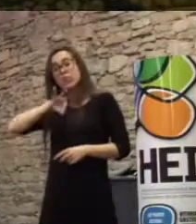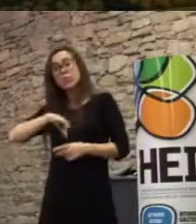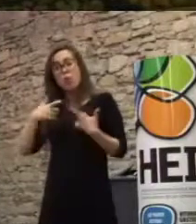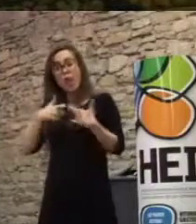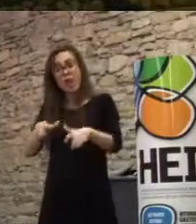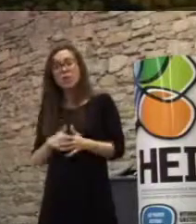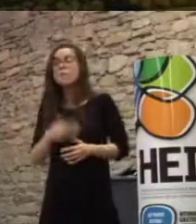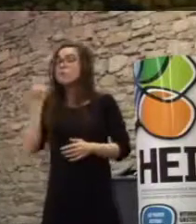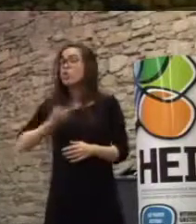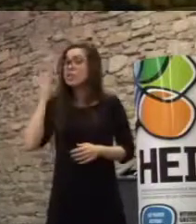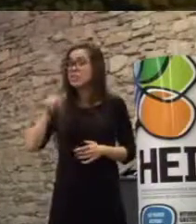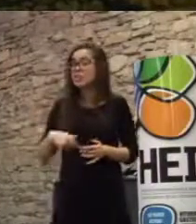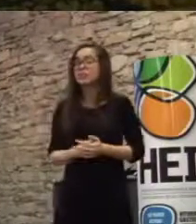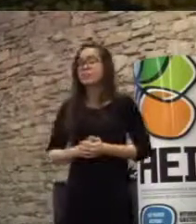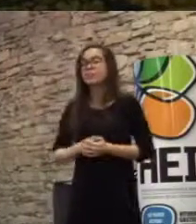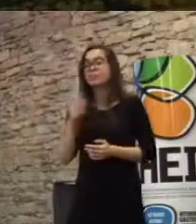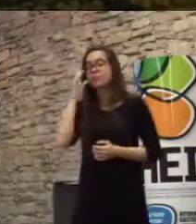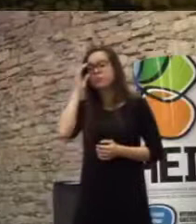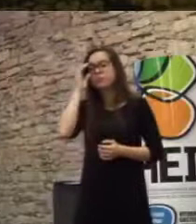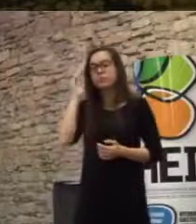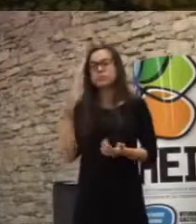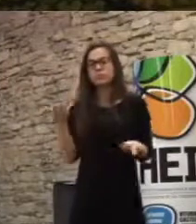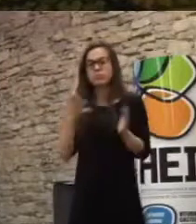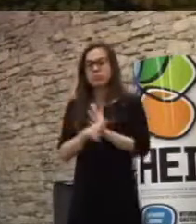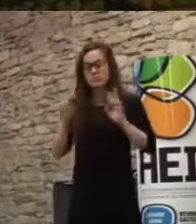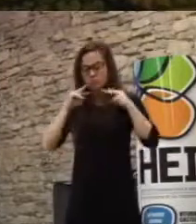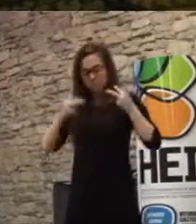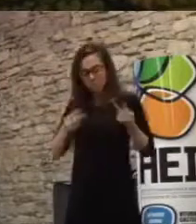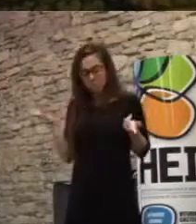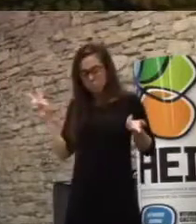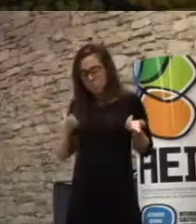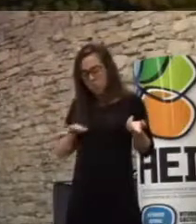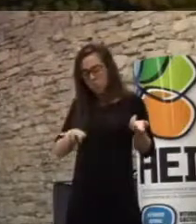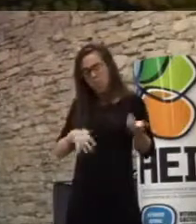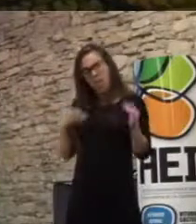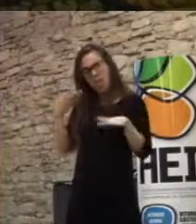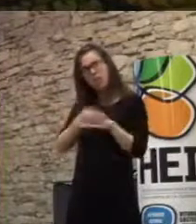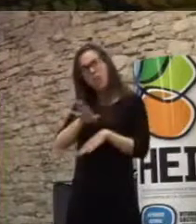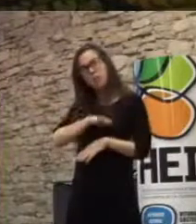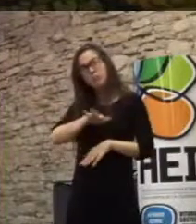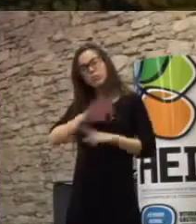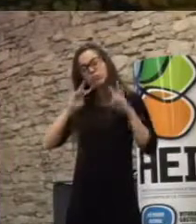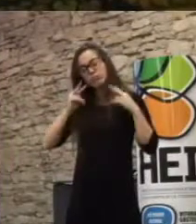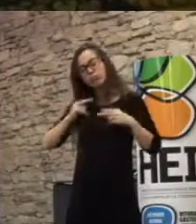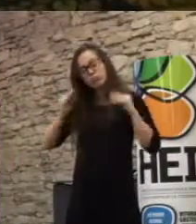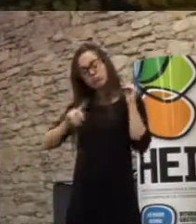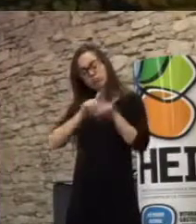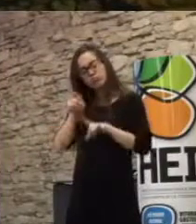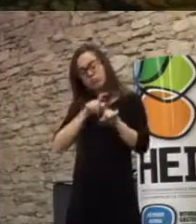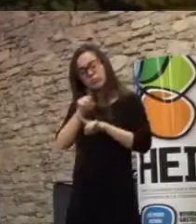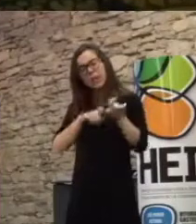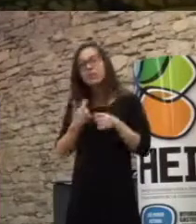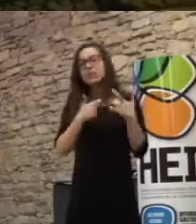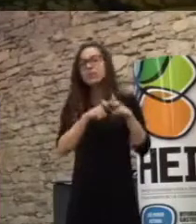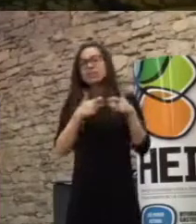olvidada pero es muy importante que respondas para ti mismo de dónde vienes a dónde vas entonces tenemos muchas áreas en las que tenemos que tener metas porque